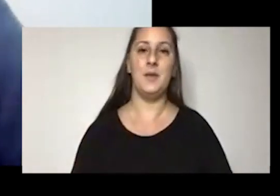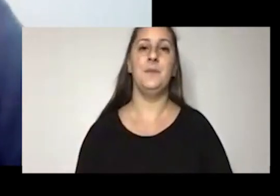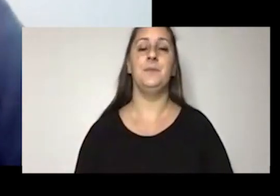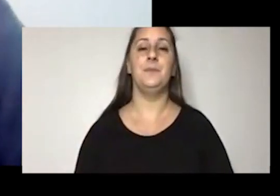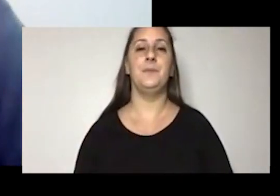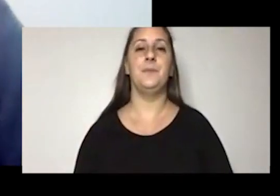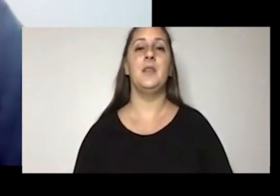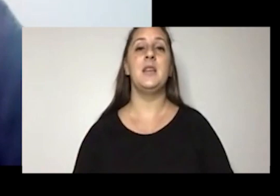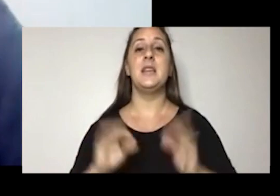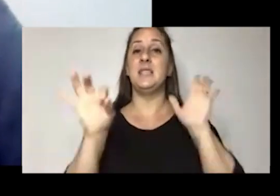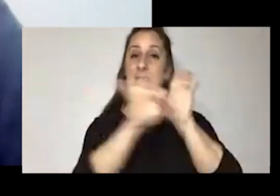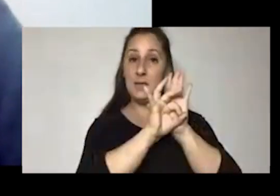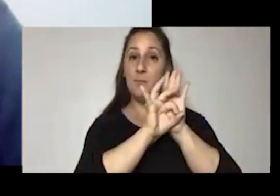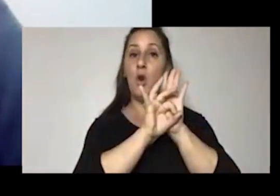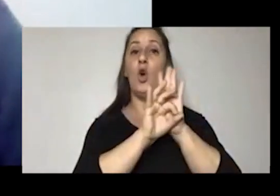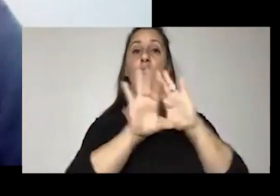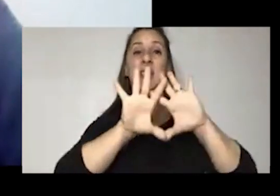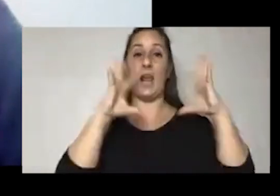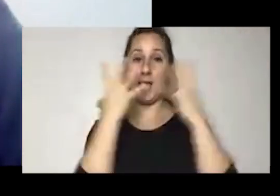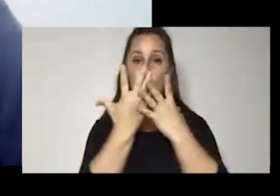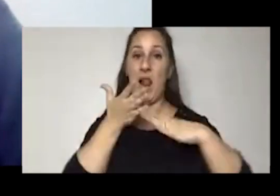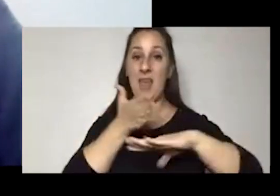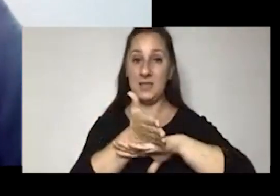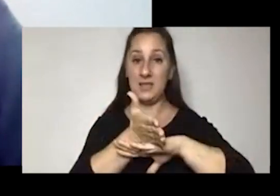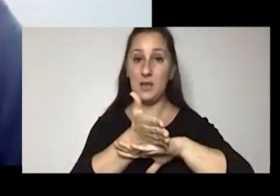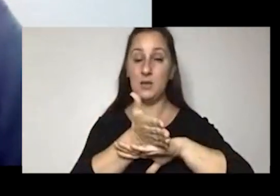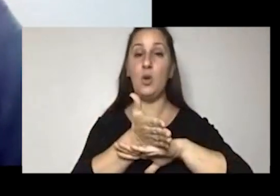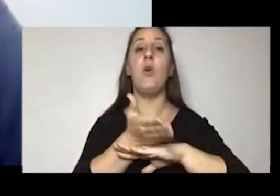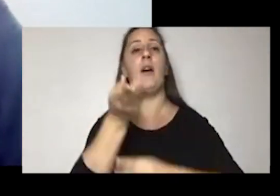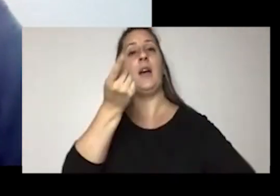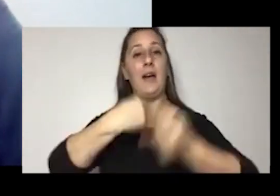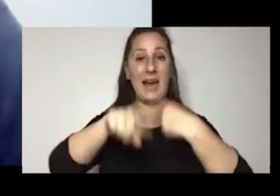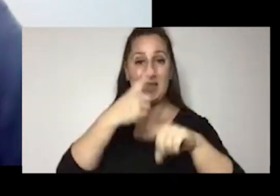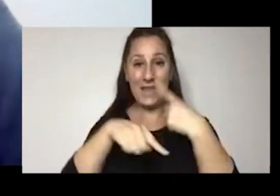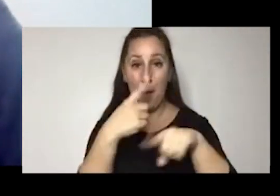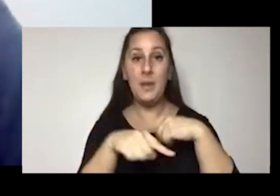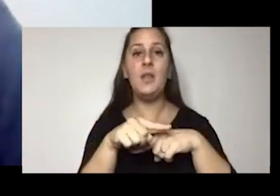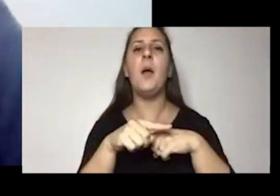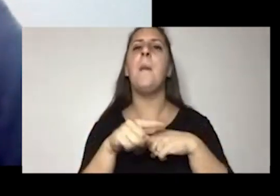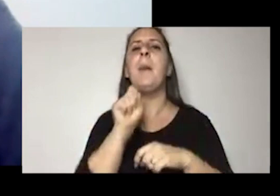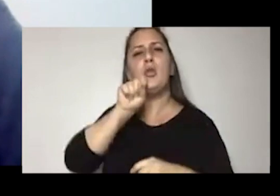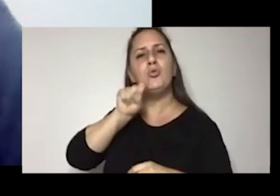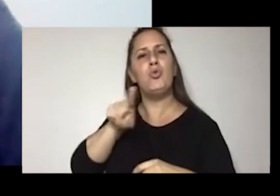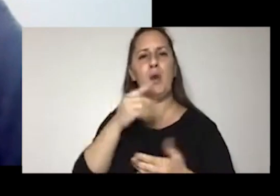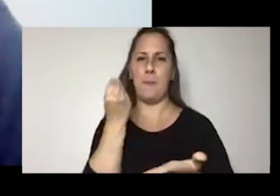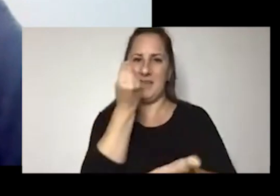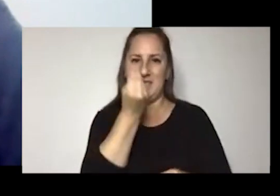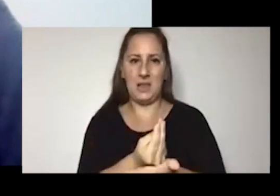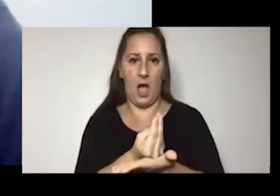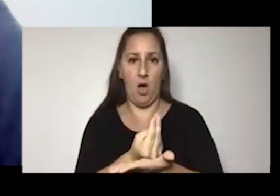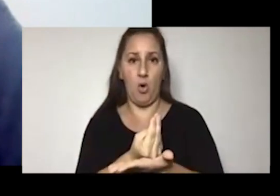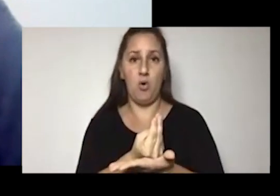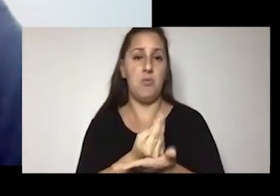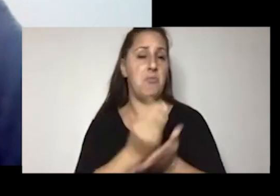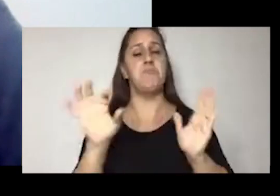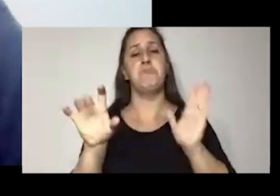internacional de acceso que va a gestionar tiene que ver para su representado, y ahí coloca el número de CUT, el número